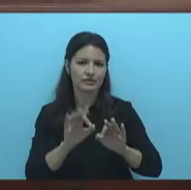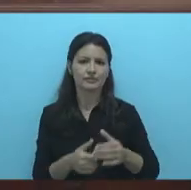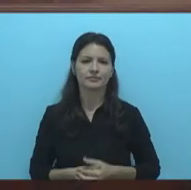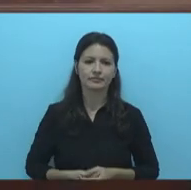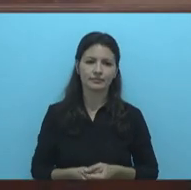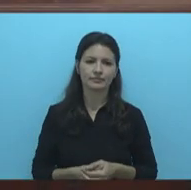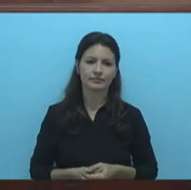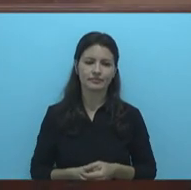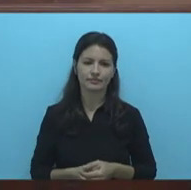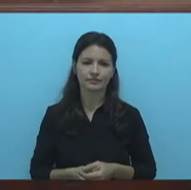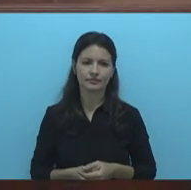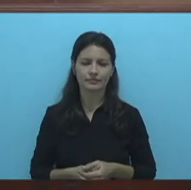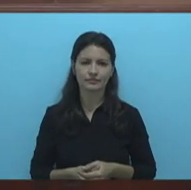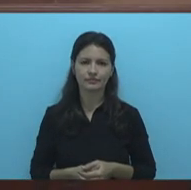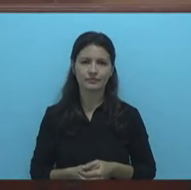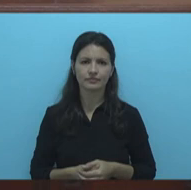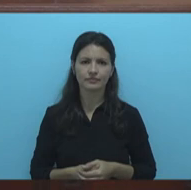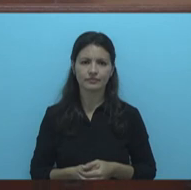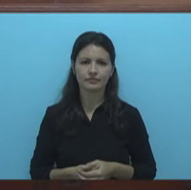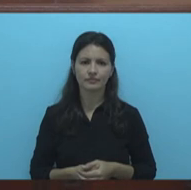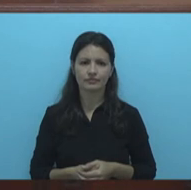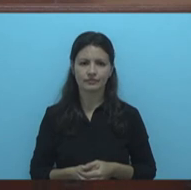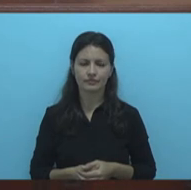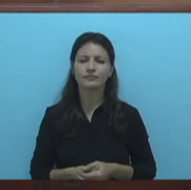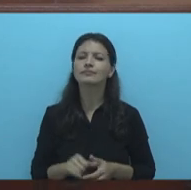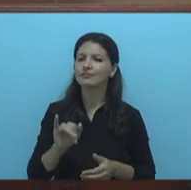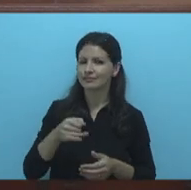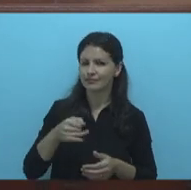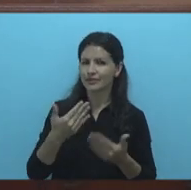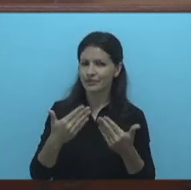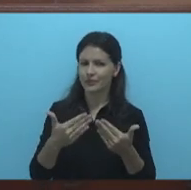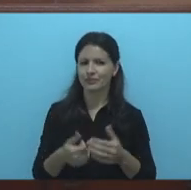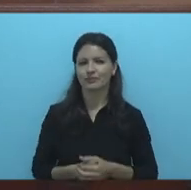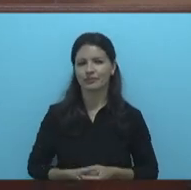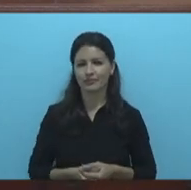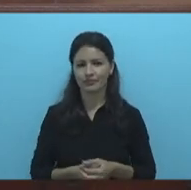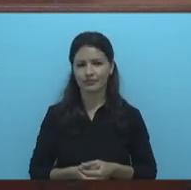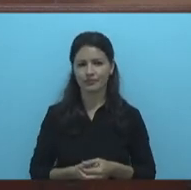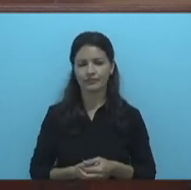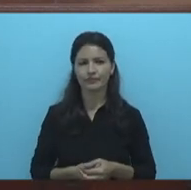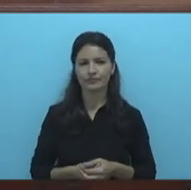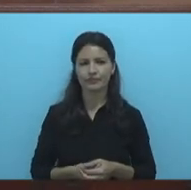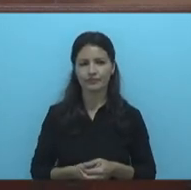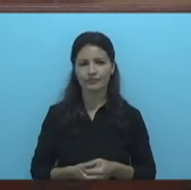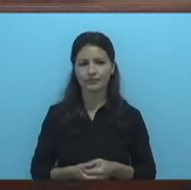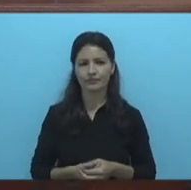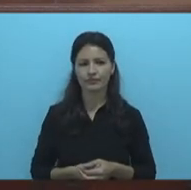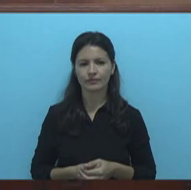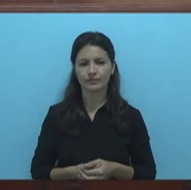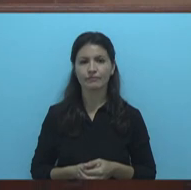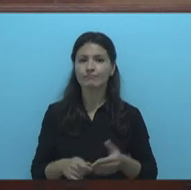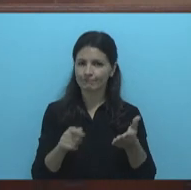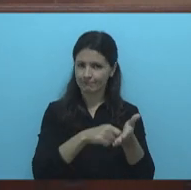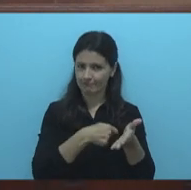Gracias, diputada. Sí, diputada De Ponti, tiene la palabra. No, que por supuesto que sí. Bien, gracias, diputada. Se agregará